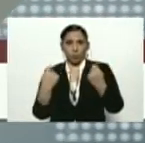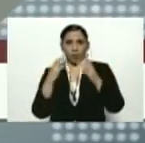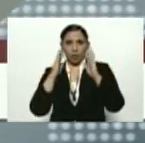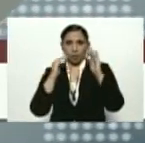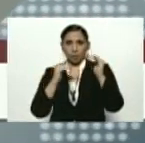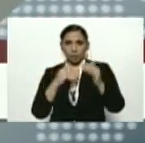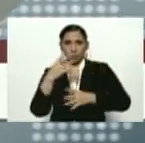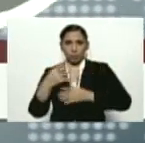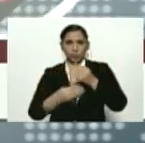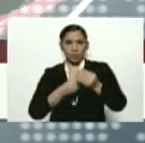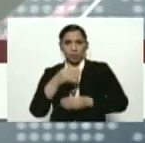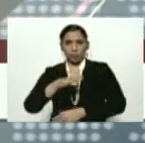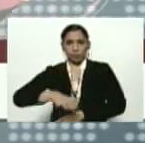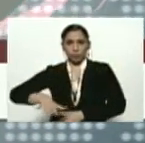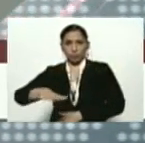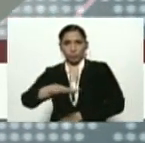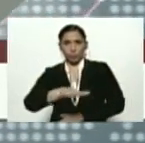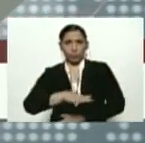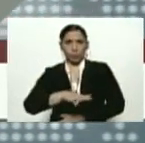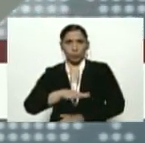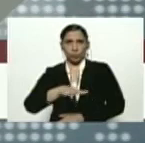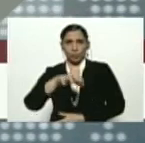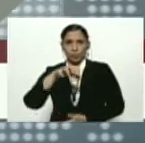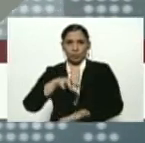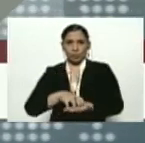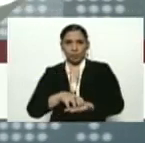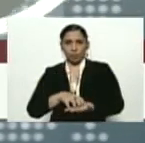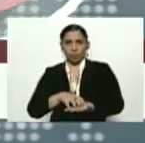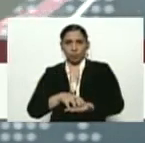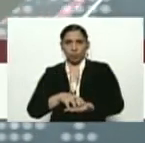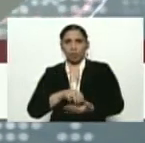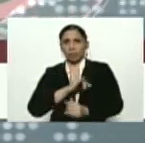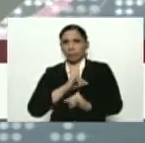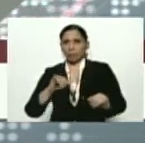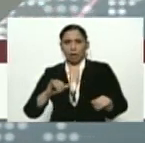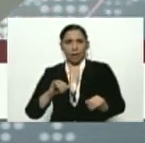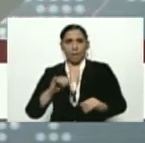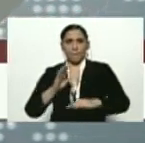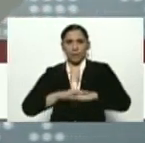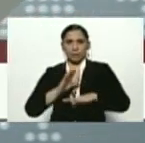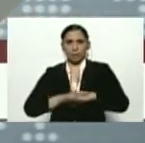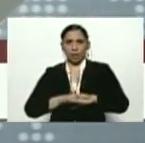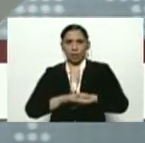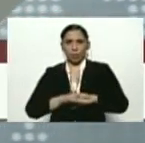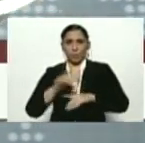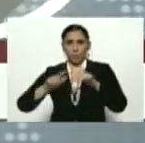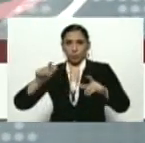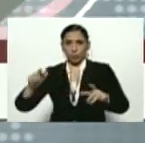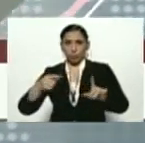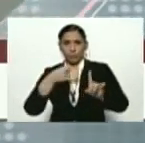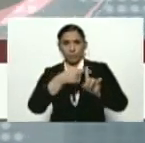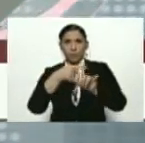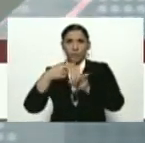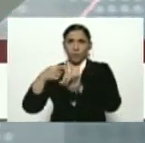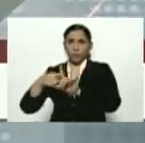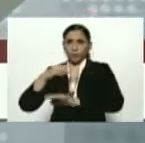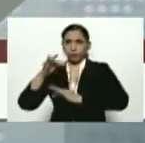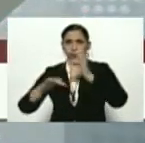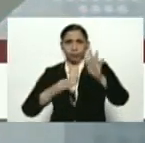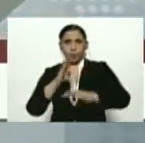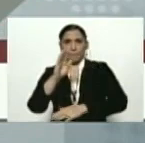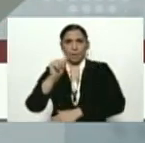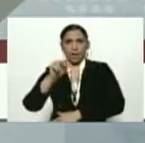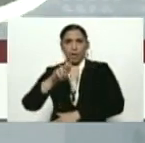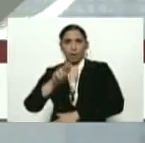se hizo en este territorio porque sabes que se habían presentado ya casos positivos en las minas de Baruta. De tal